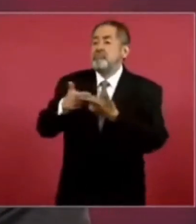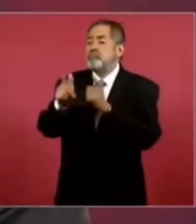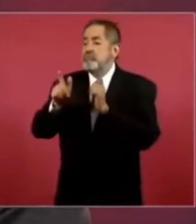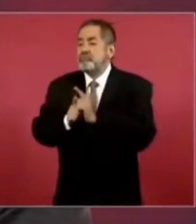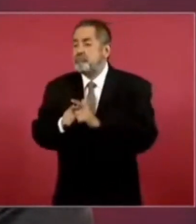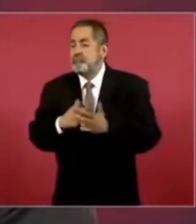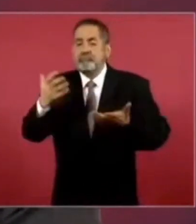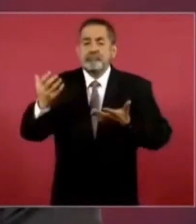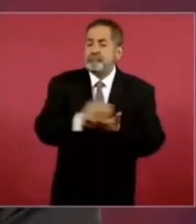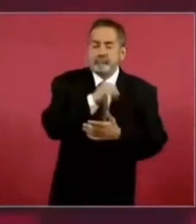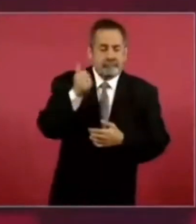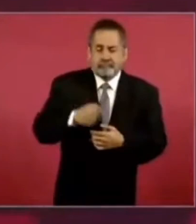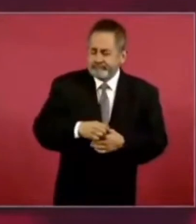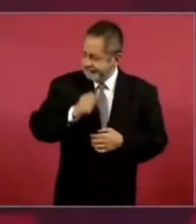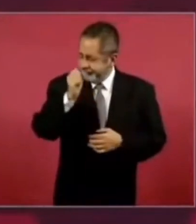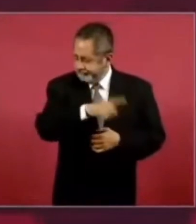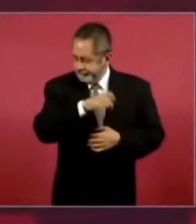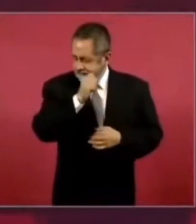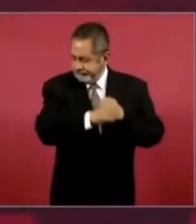ha ganado